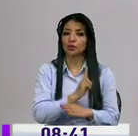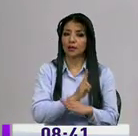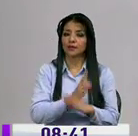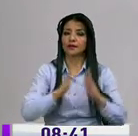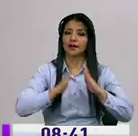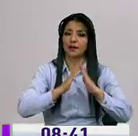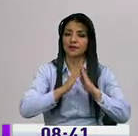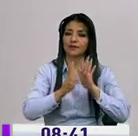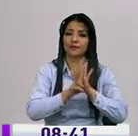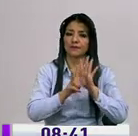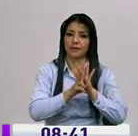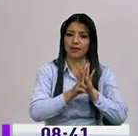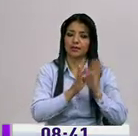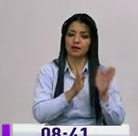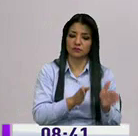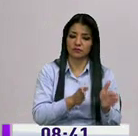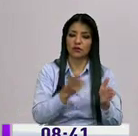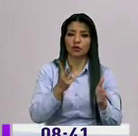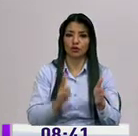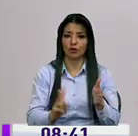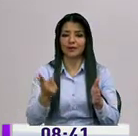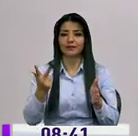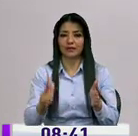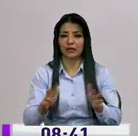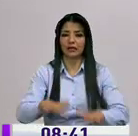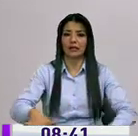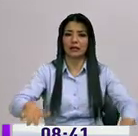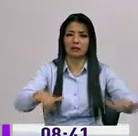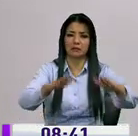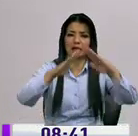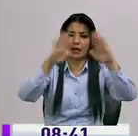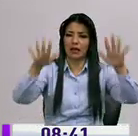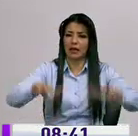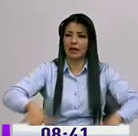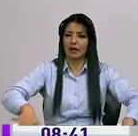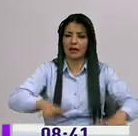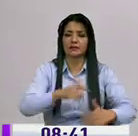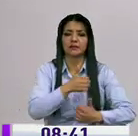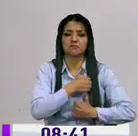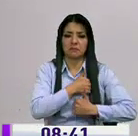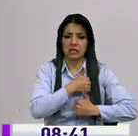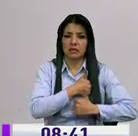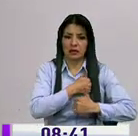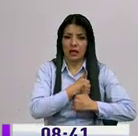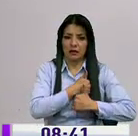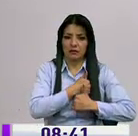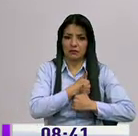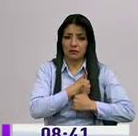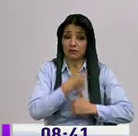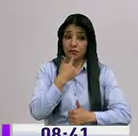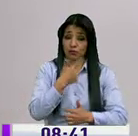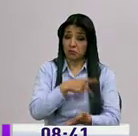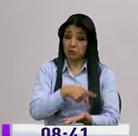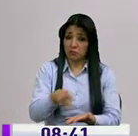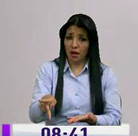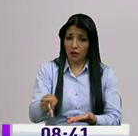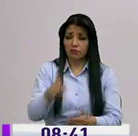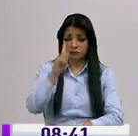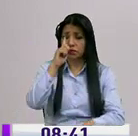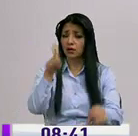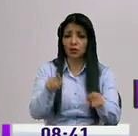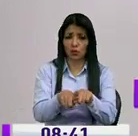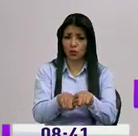simple, doble y triples en los recintos militares. No nos estamos oponiendo al pago de